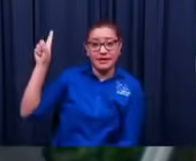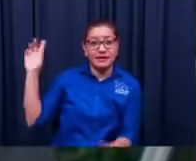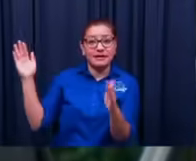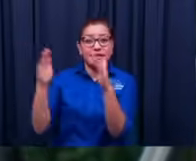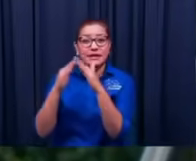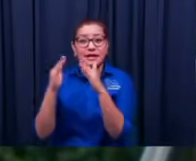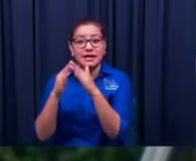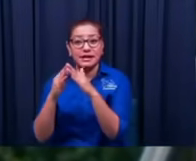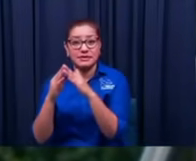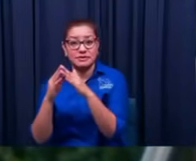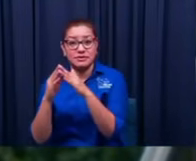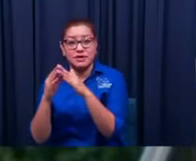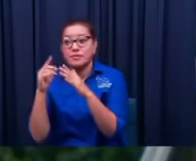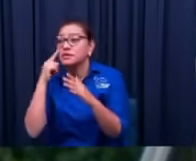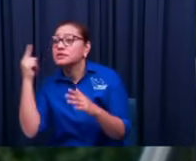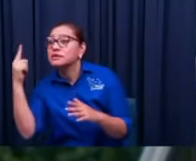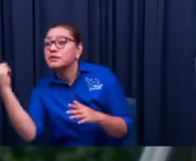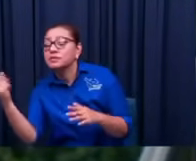Por eso anda ahí, por ahí.